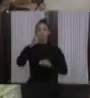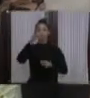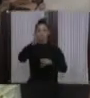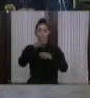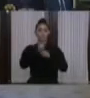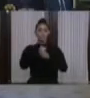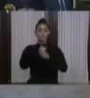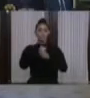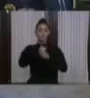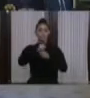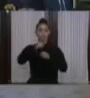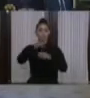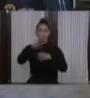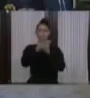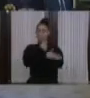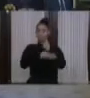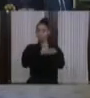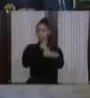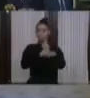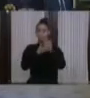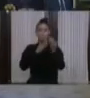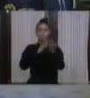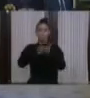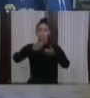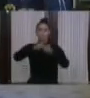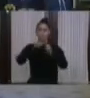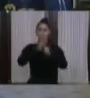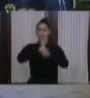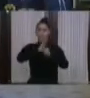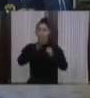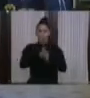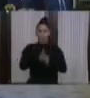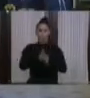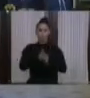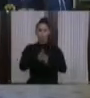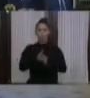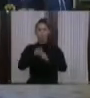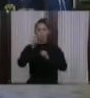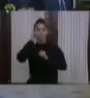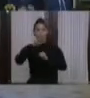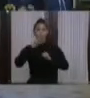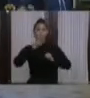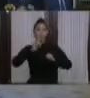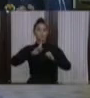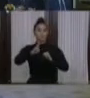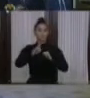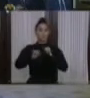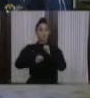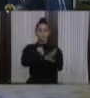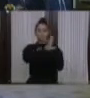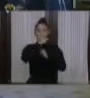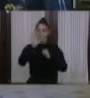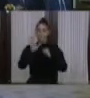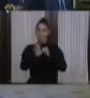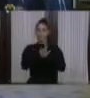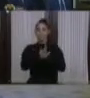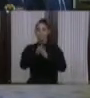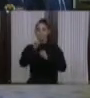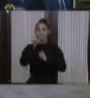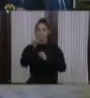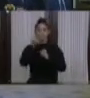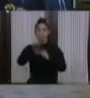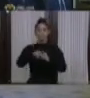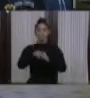tenemos también hay que pensar en que la misma el mismo sistema educativo